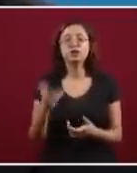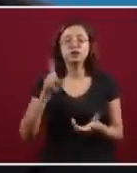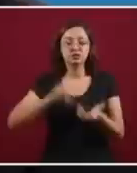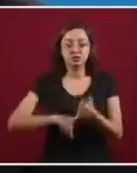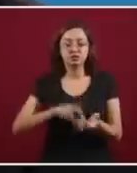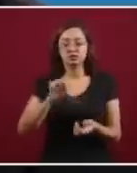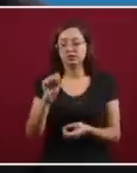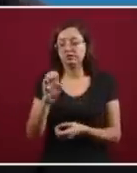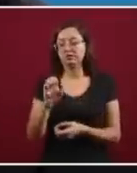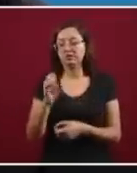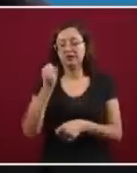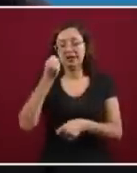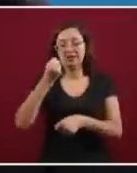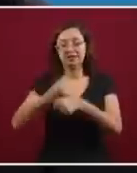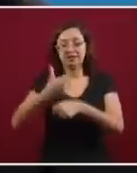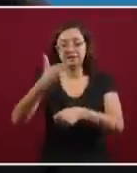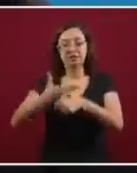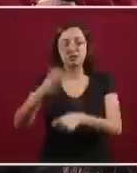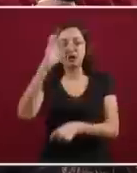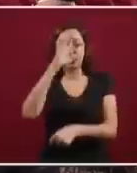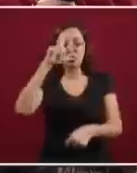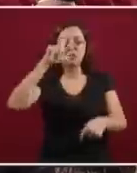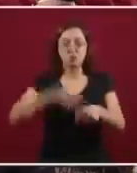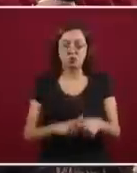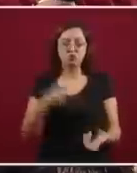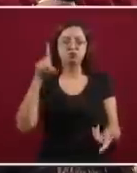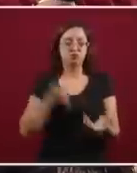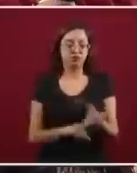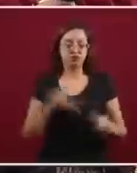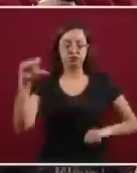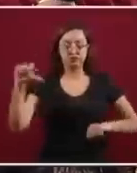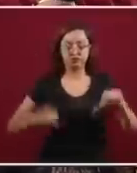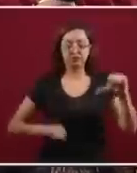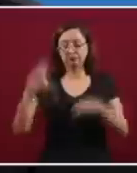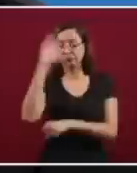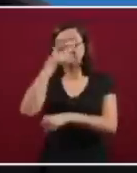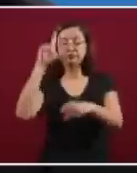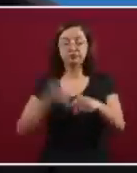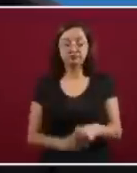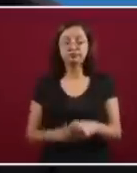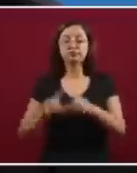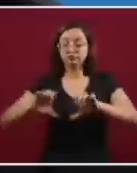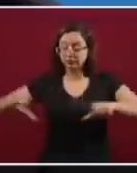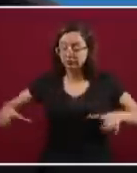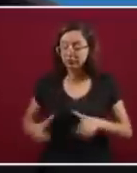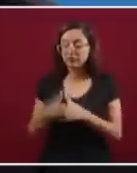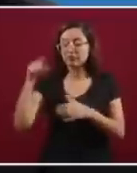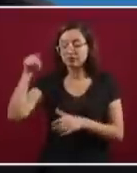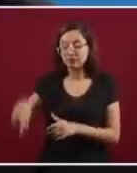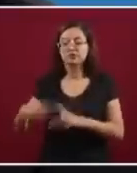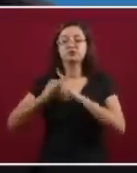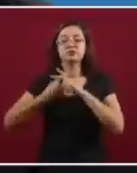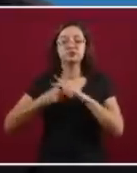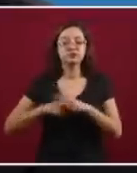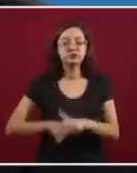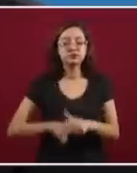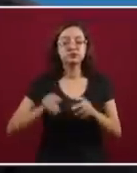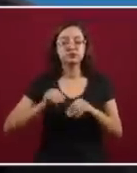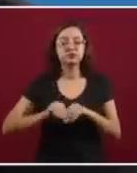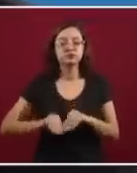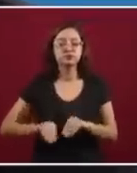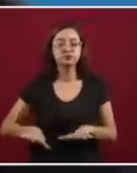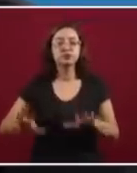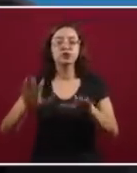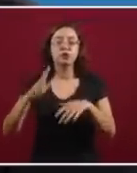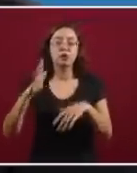secretaría de cultura se están haciendo actividades culturales que emergen de la propia comunidad y canalizan el enorme